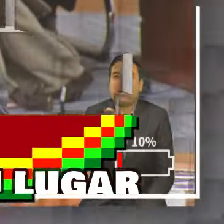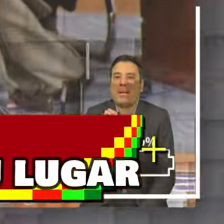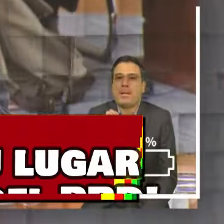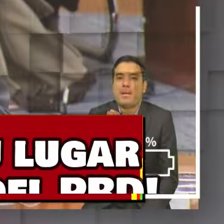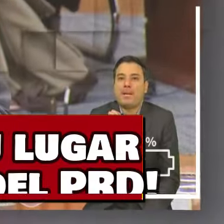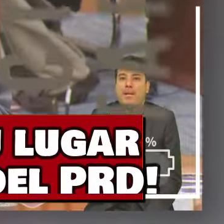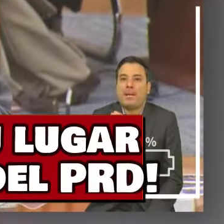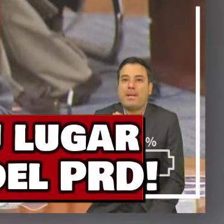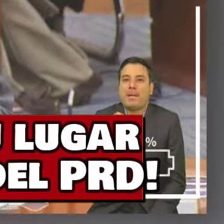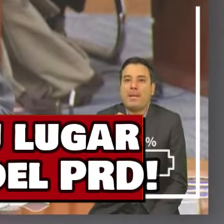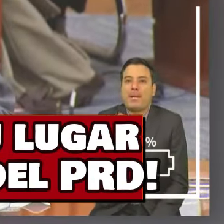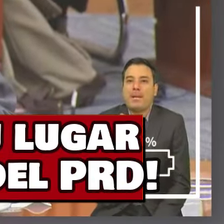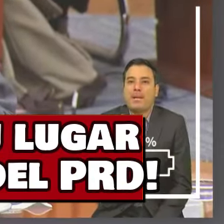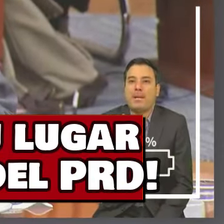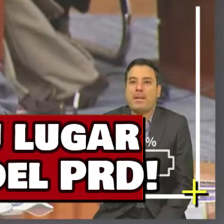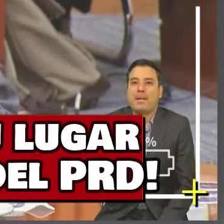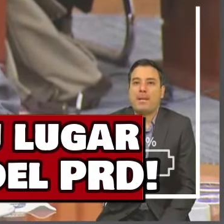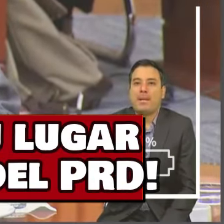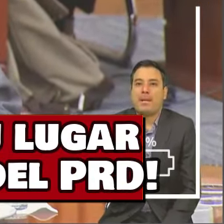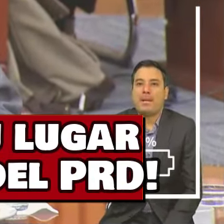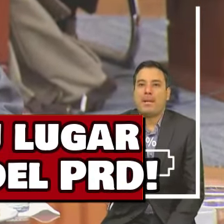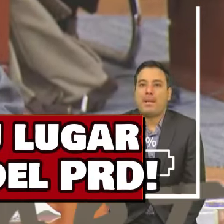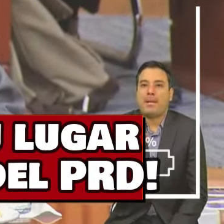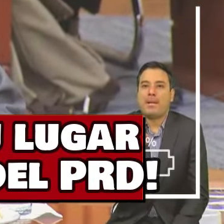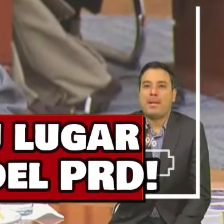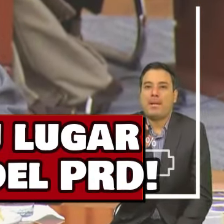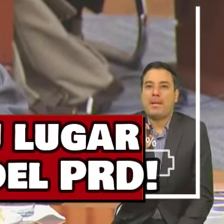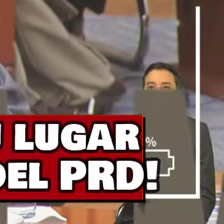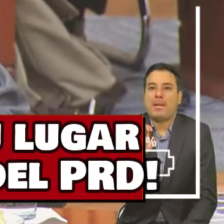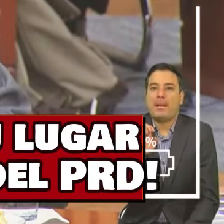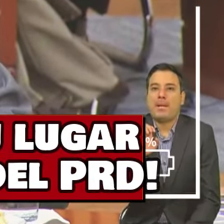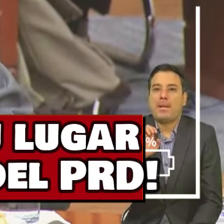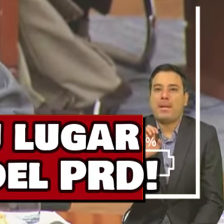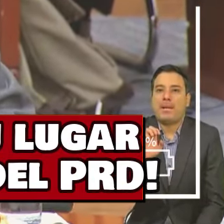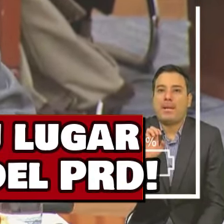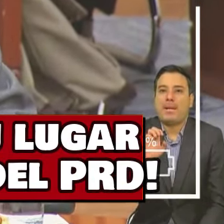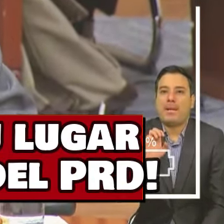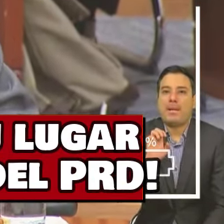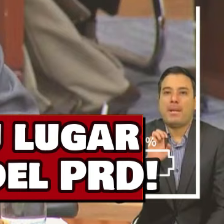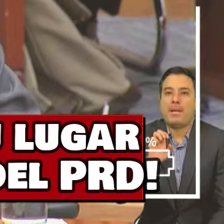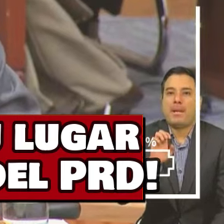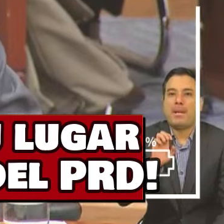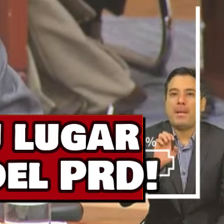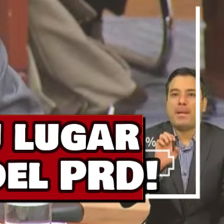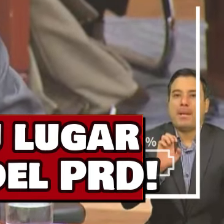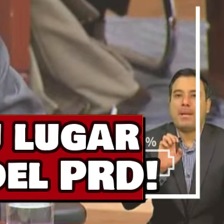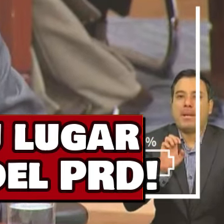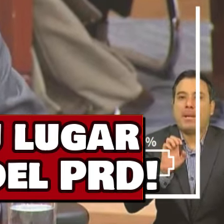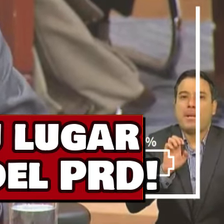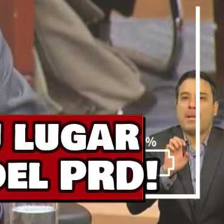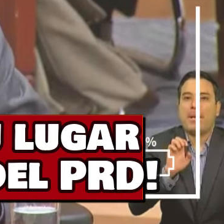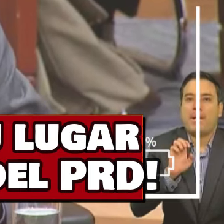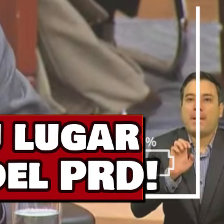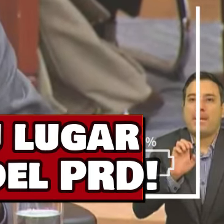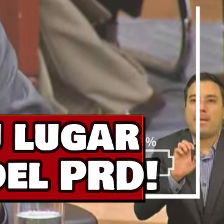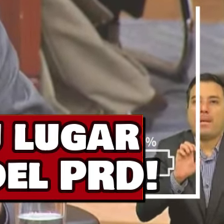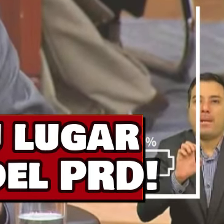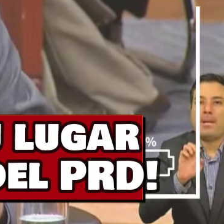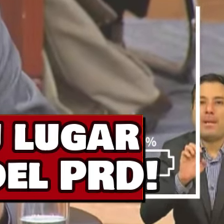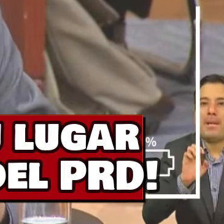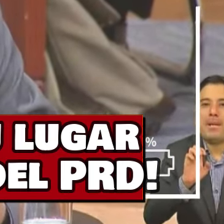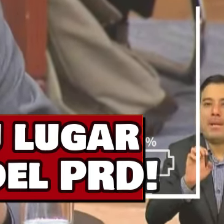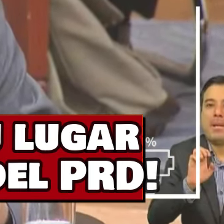al discutir el dictamen de la Comisión de Fiscalización del INE de las irregularidades de los informes de ingresos y gastos de los aspirantes